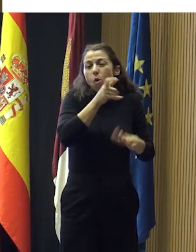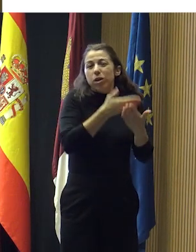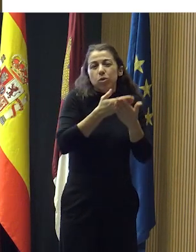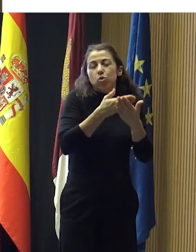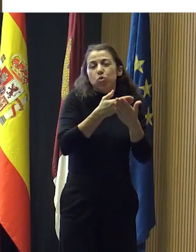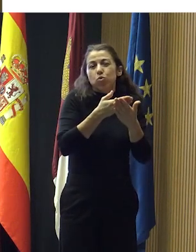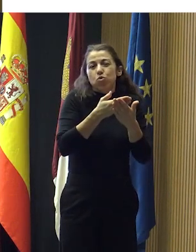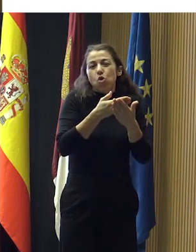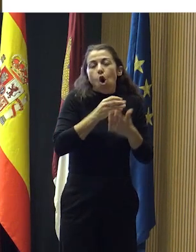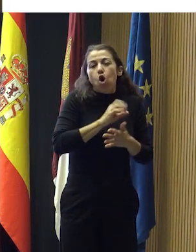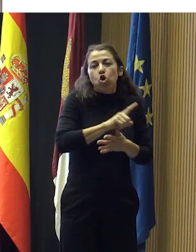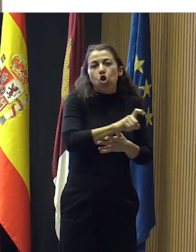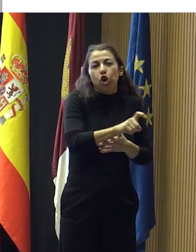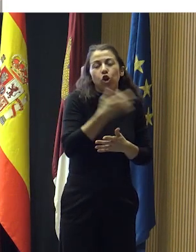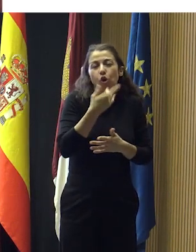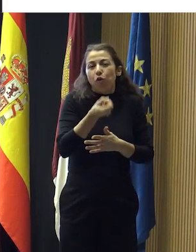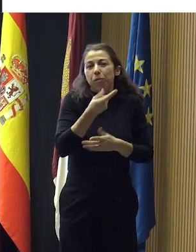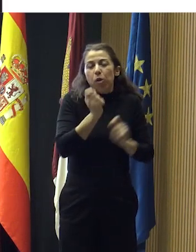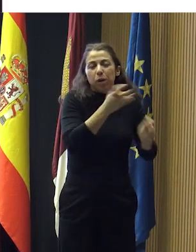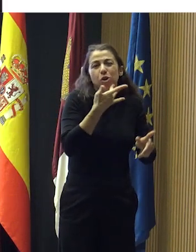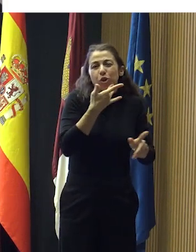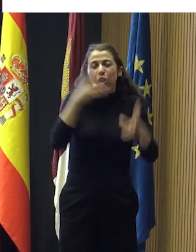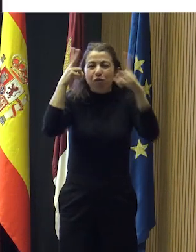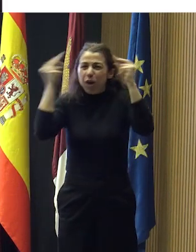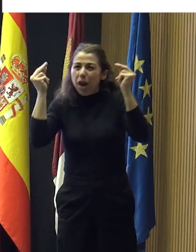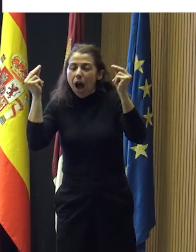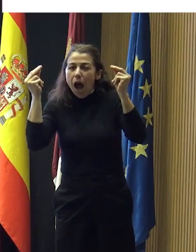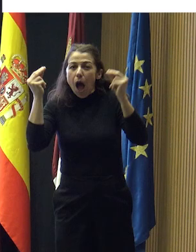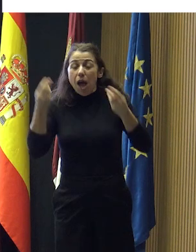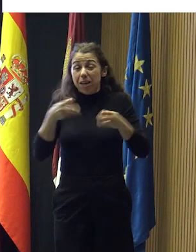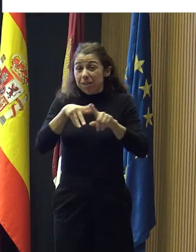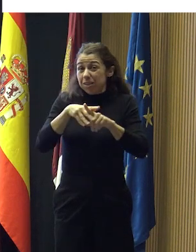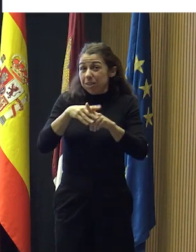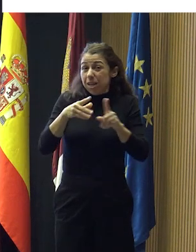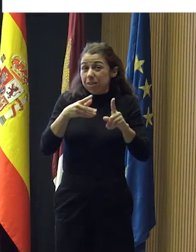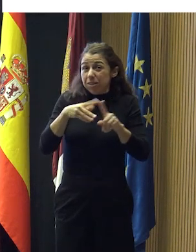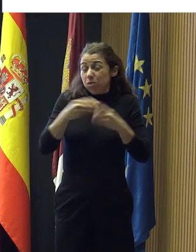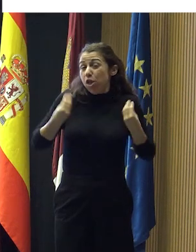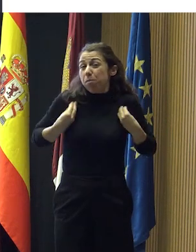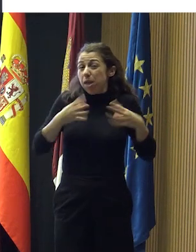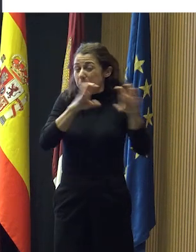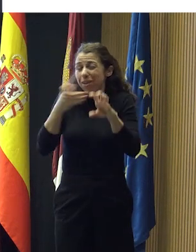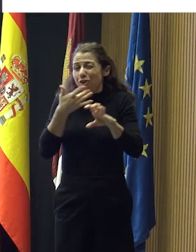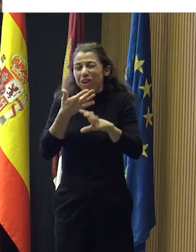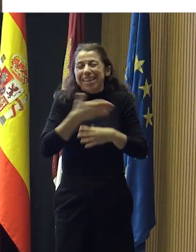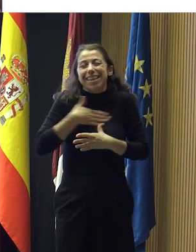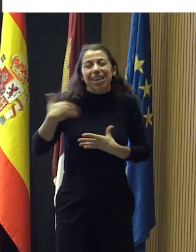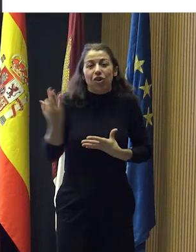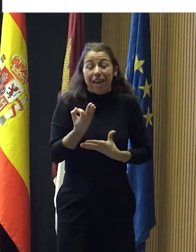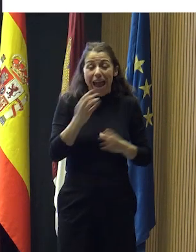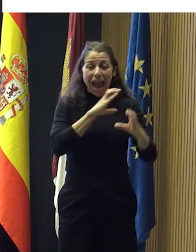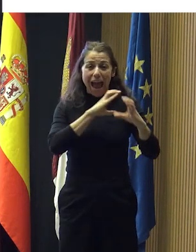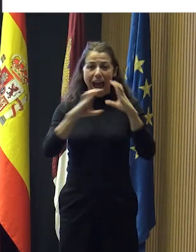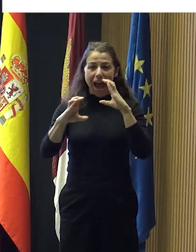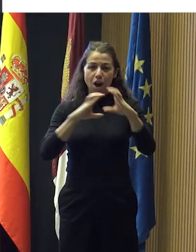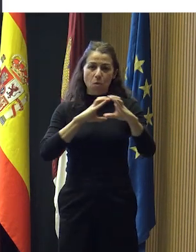sepa más tratamientos farmacológicos. No quiero que una enfermera aprenda más tipos de heridas. Lo que quiero es que aprendan a comunicar lo